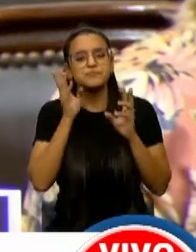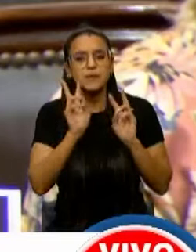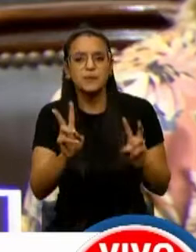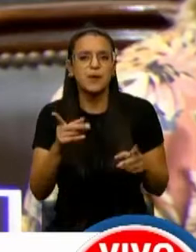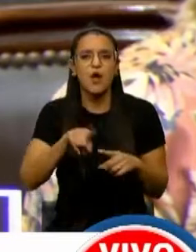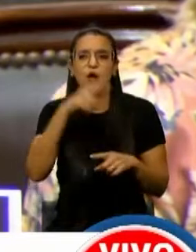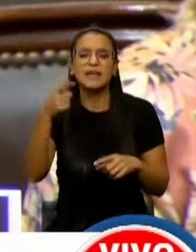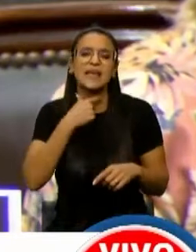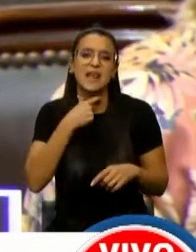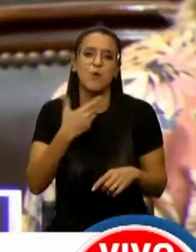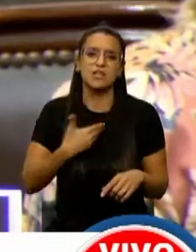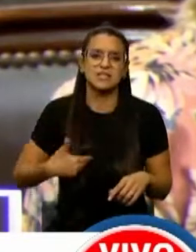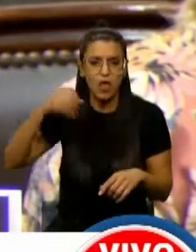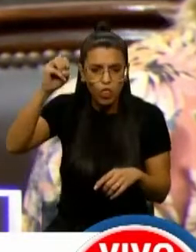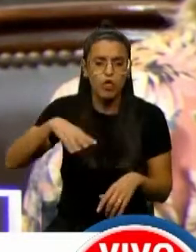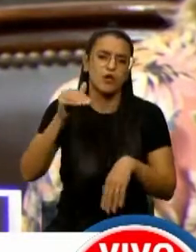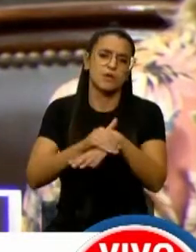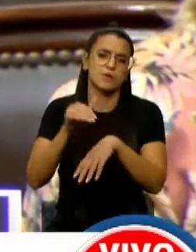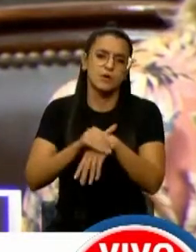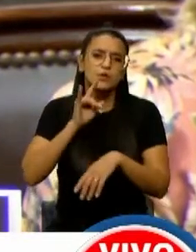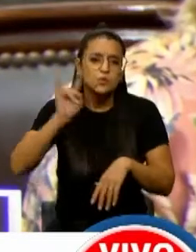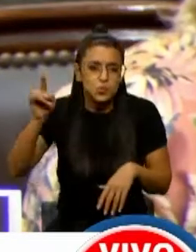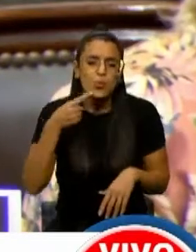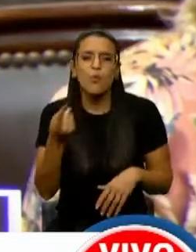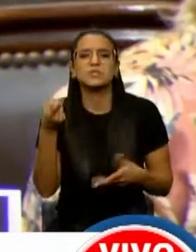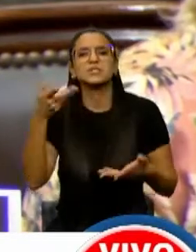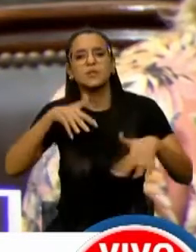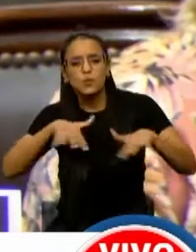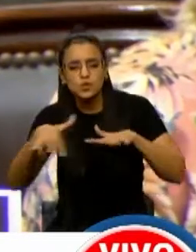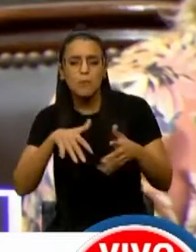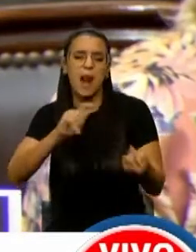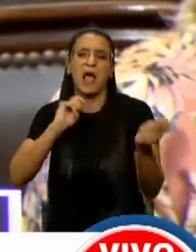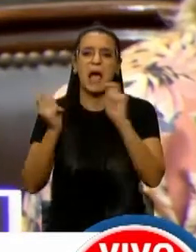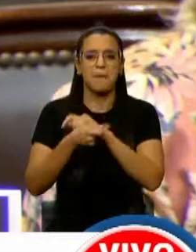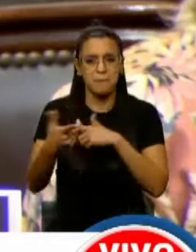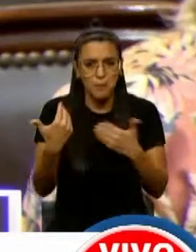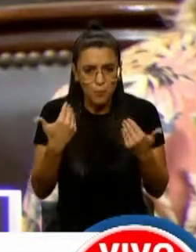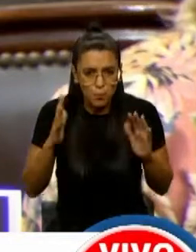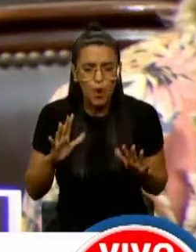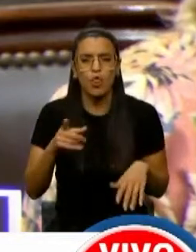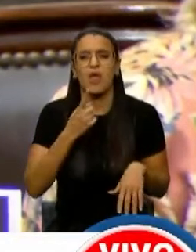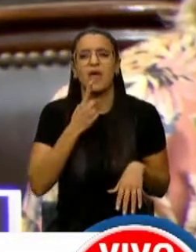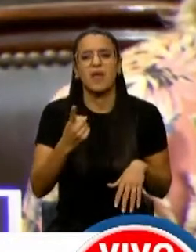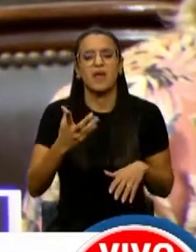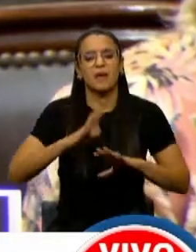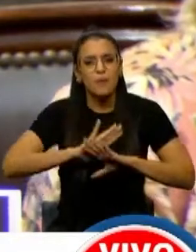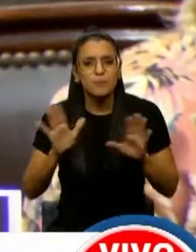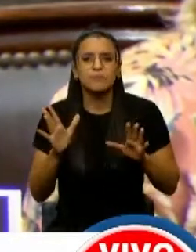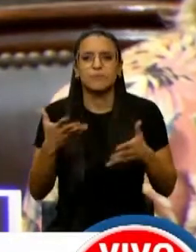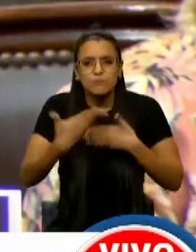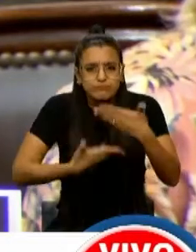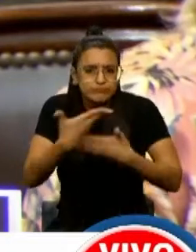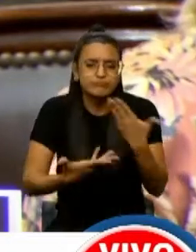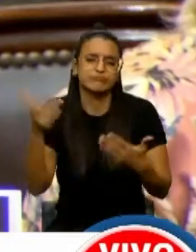donde queremos un Estado presente haciéndose cargo de las situaciones para revertir y poder salir, como nos merecemos